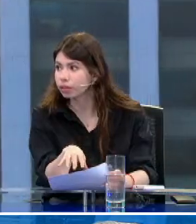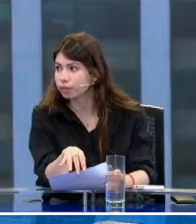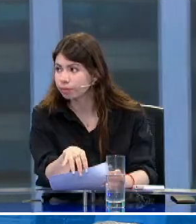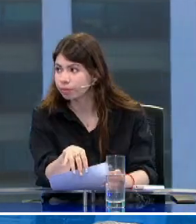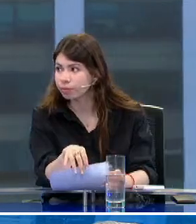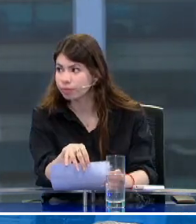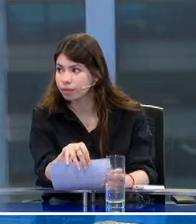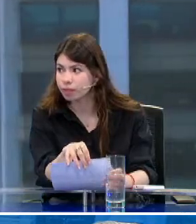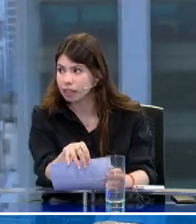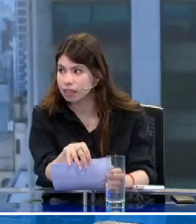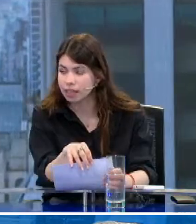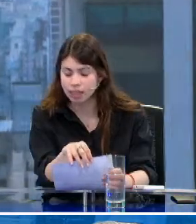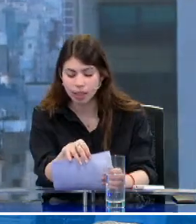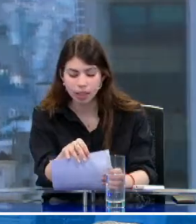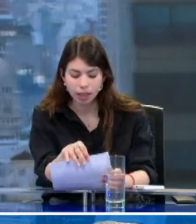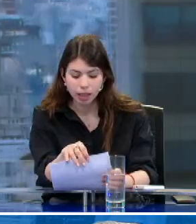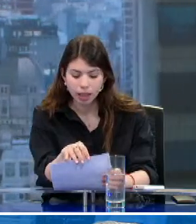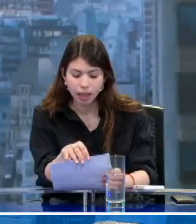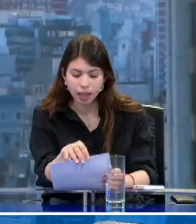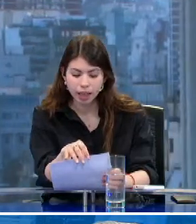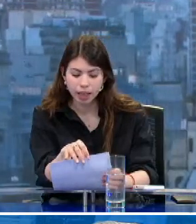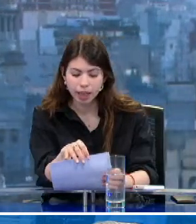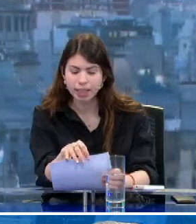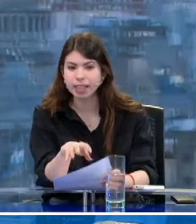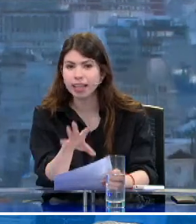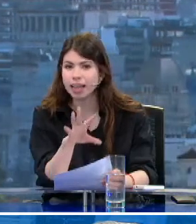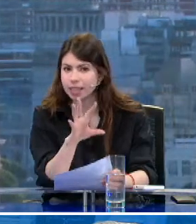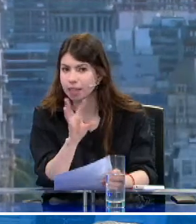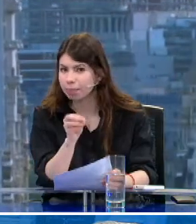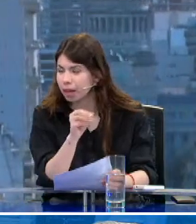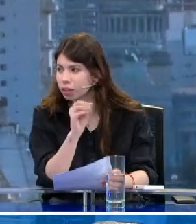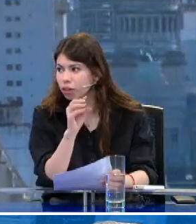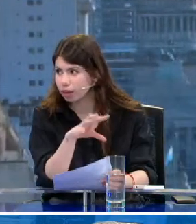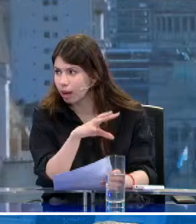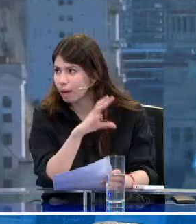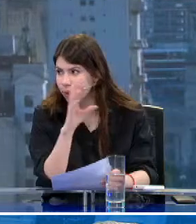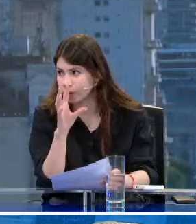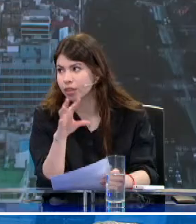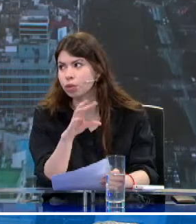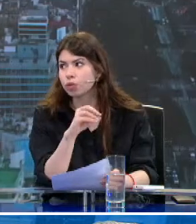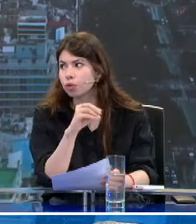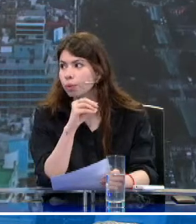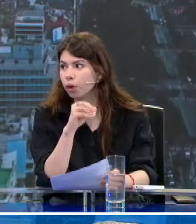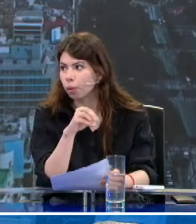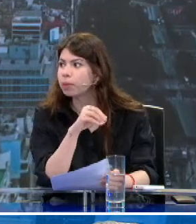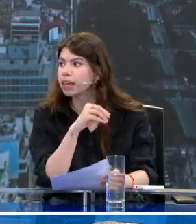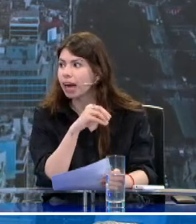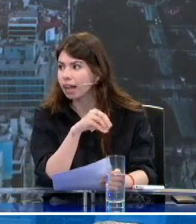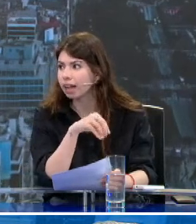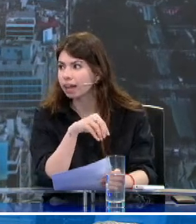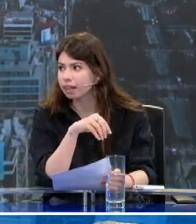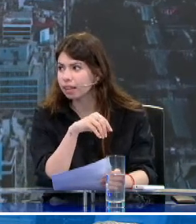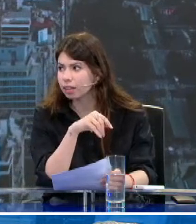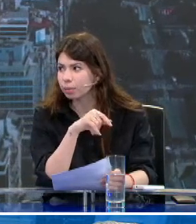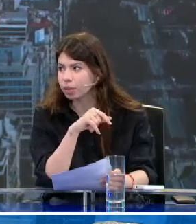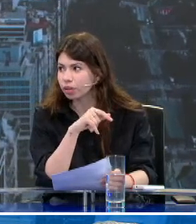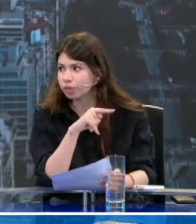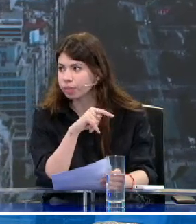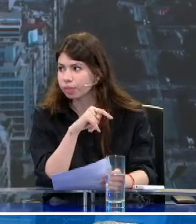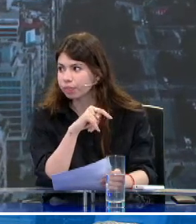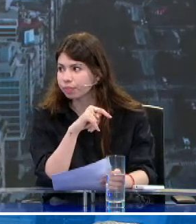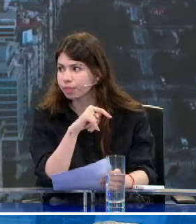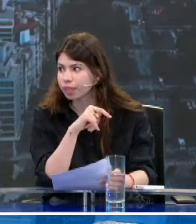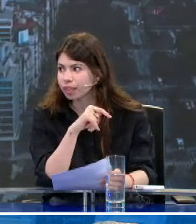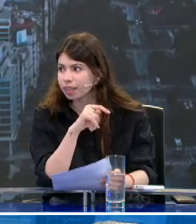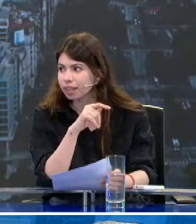Almirón. Almirón, exactamente. Sí. Que ya Bueno. están anticipando que va a haber una situación un poco complicada. Necesito que me des el domingo.